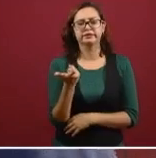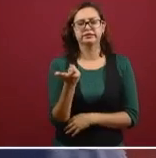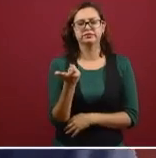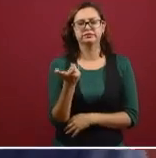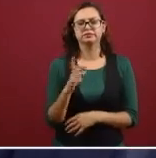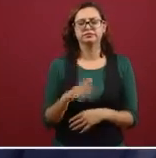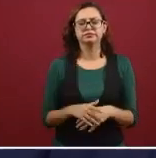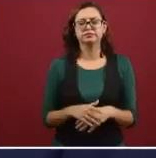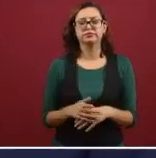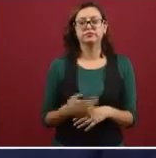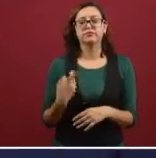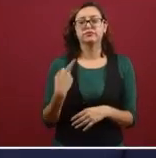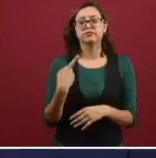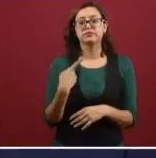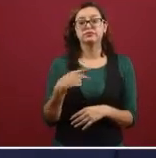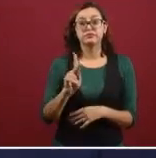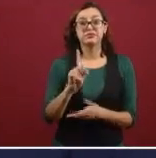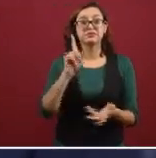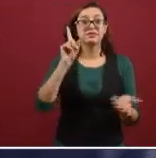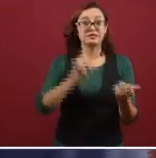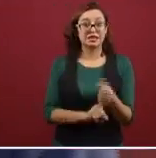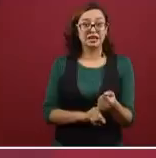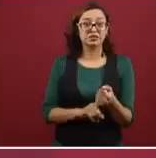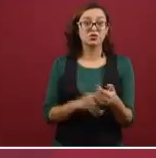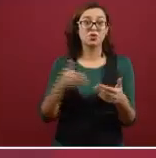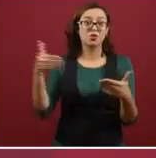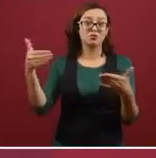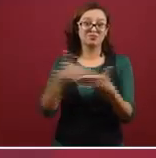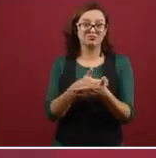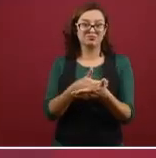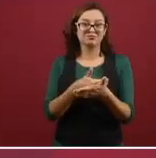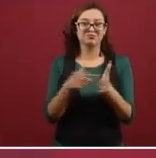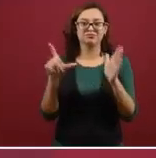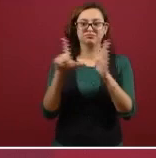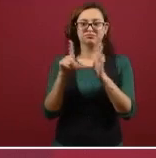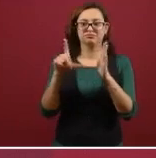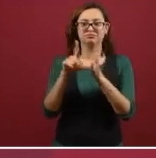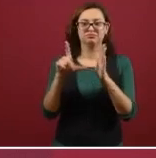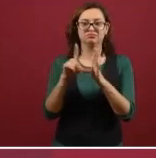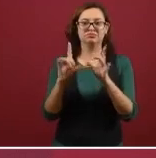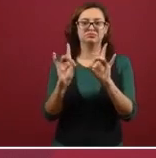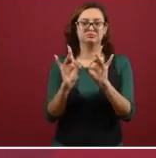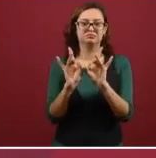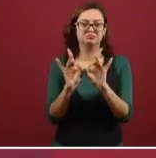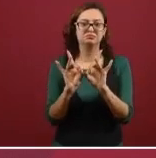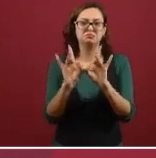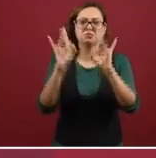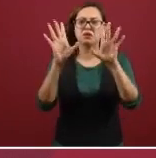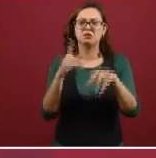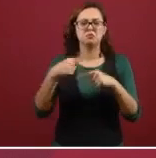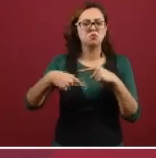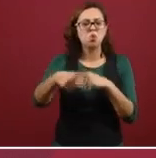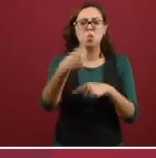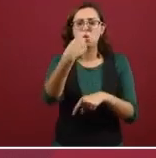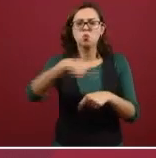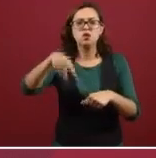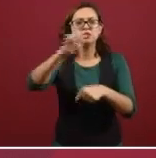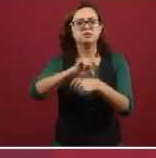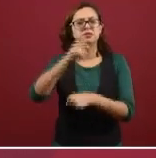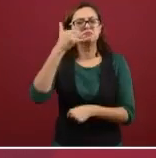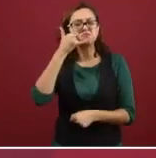Pero como en la cartera se trae la identificación, de repente, como a la semana, le